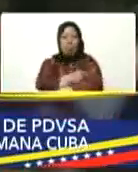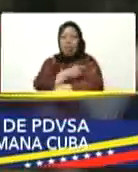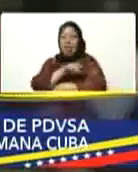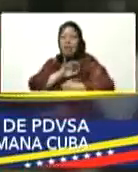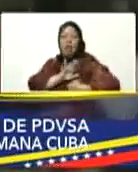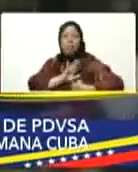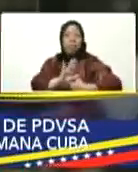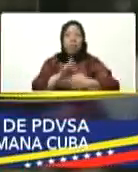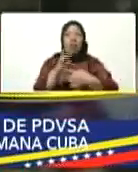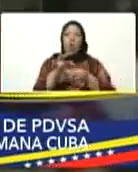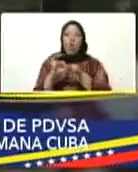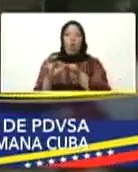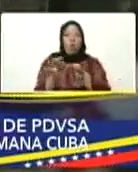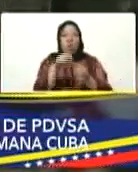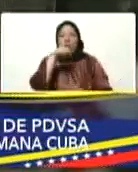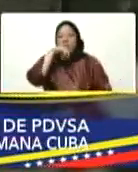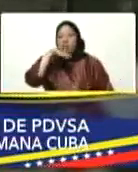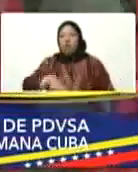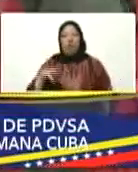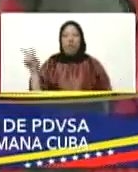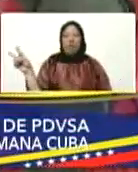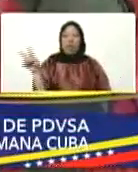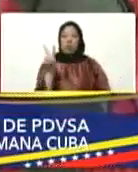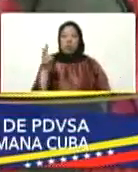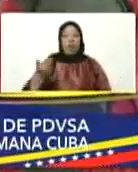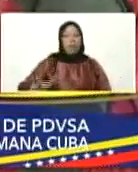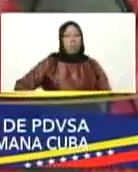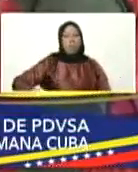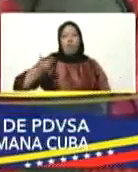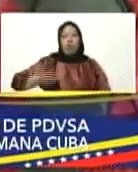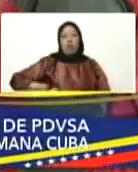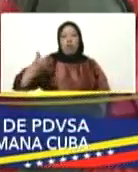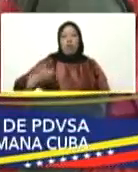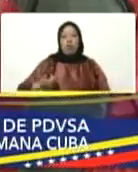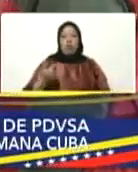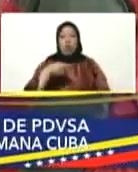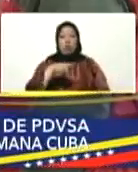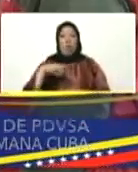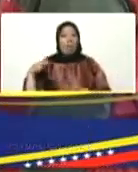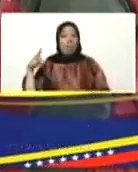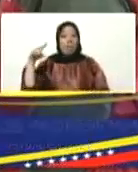marca una huella en la patria. Yo le entrego este sable de Carabobo,